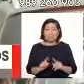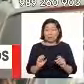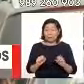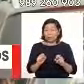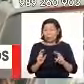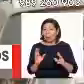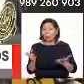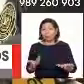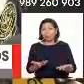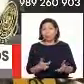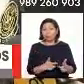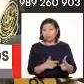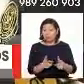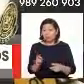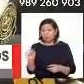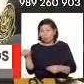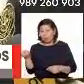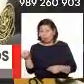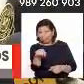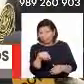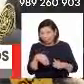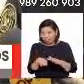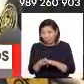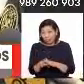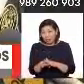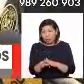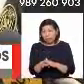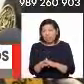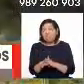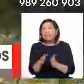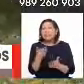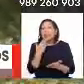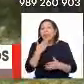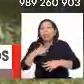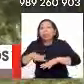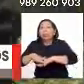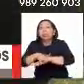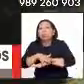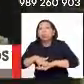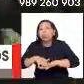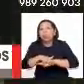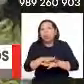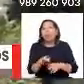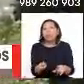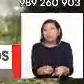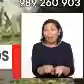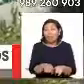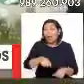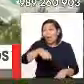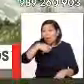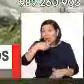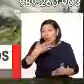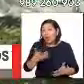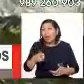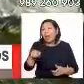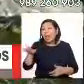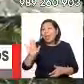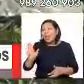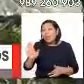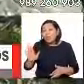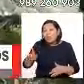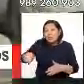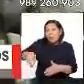podido reducir y encontrar acá un centro de operaciones. Encontraron también droga que era preparada de